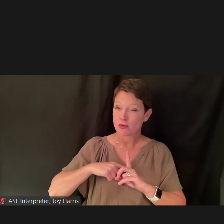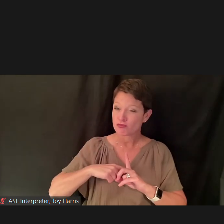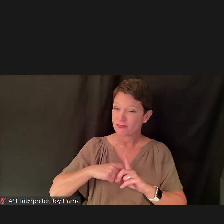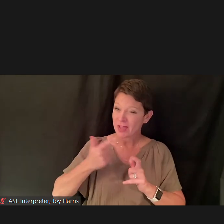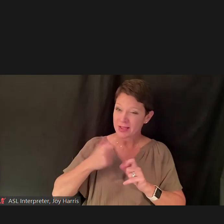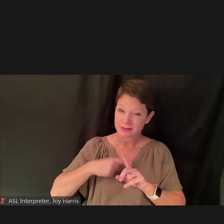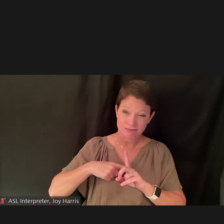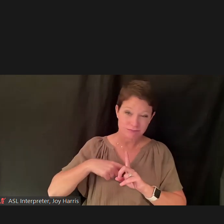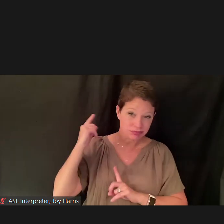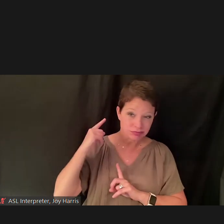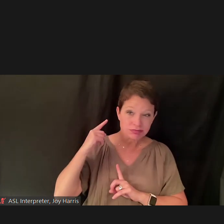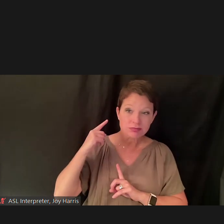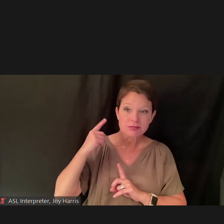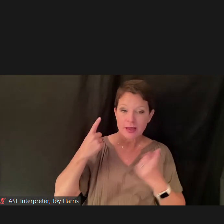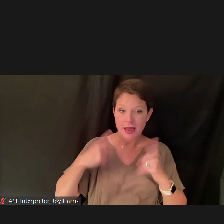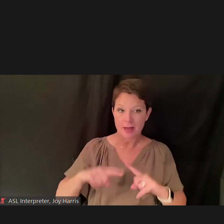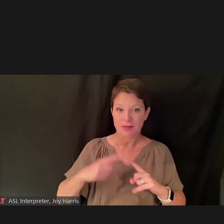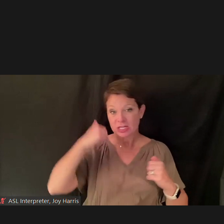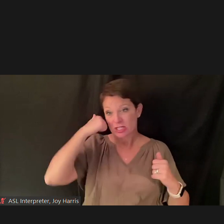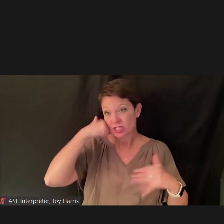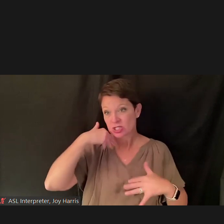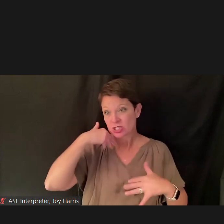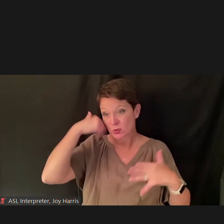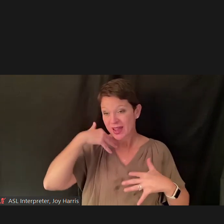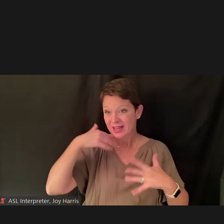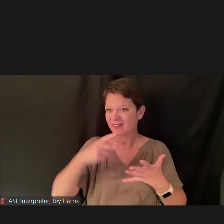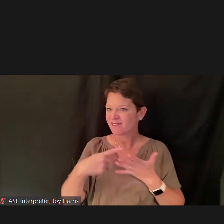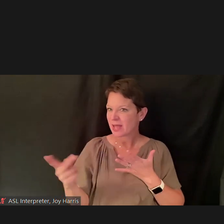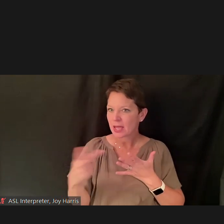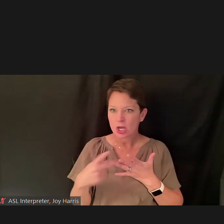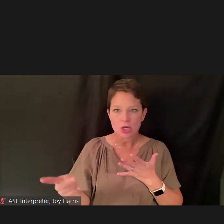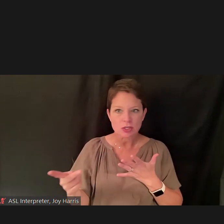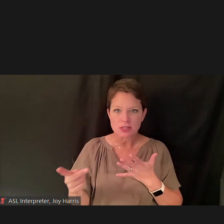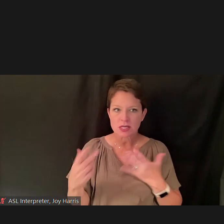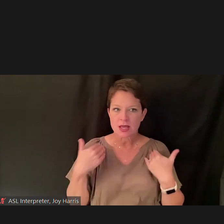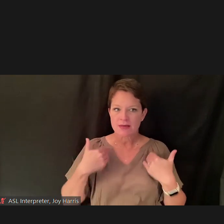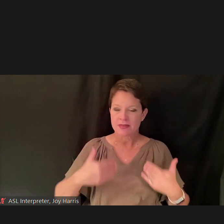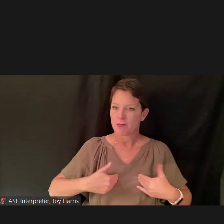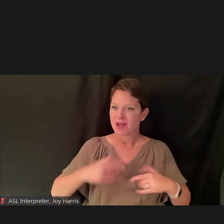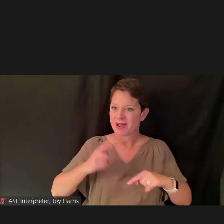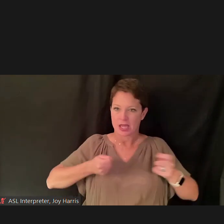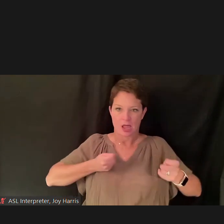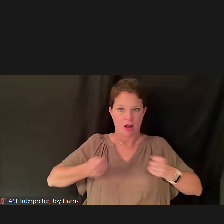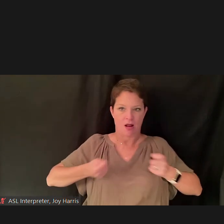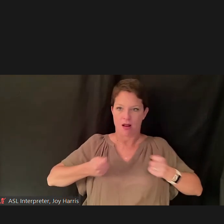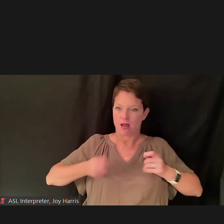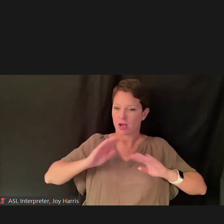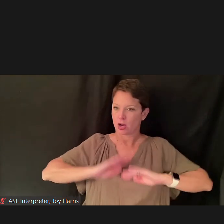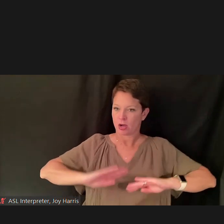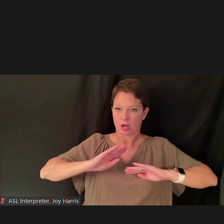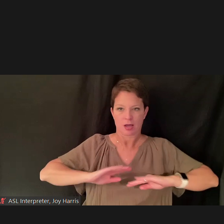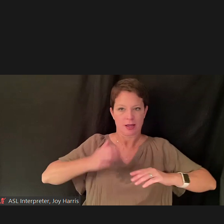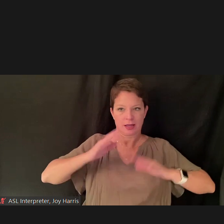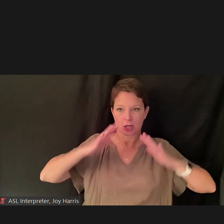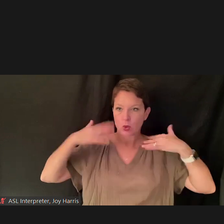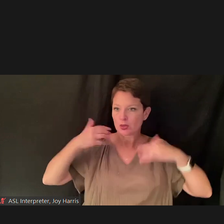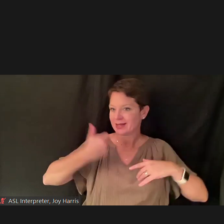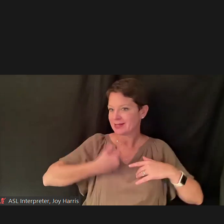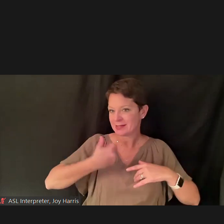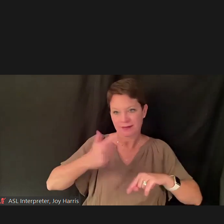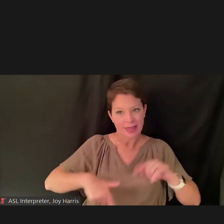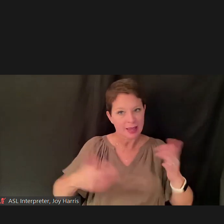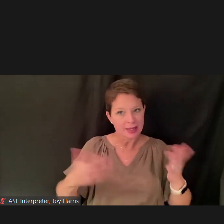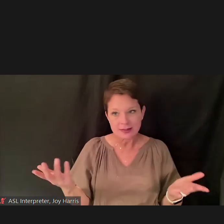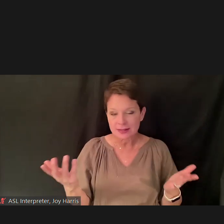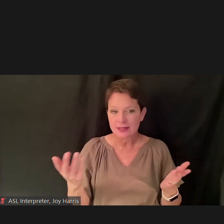su temperatura y la temperatura del cuerpo puede subir y el mecanismo de sudoración del cuerpo